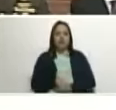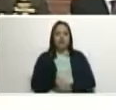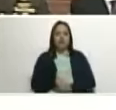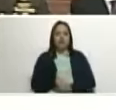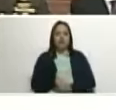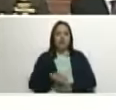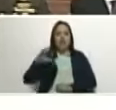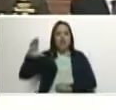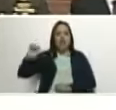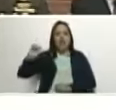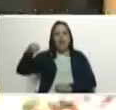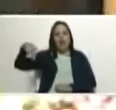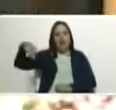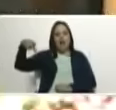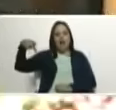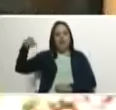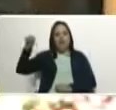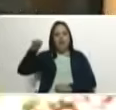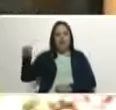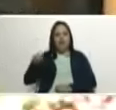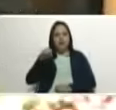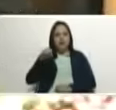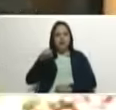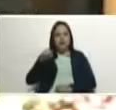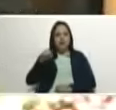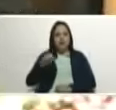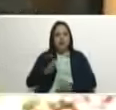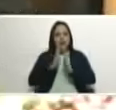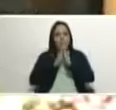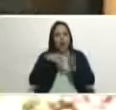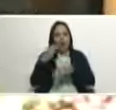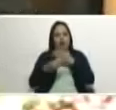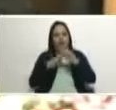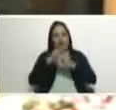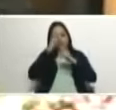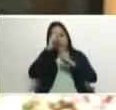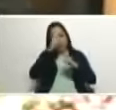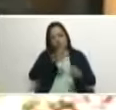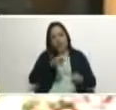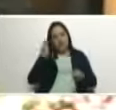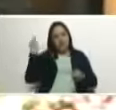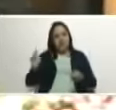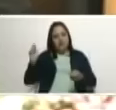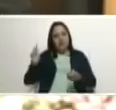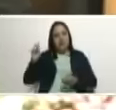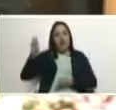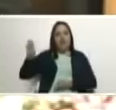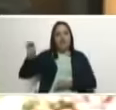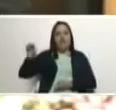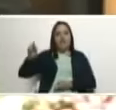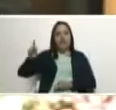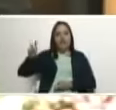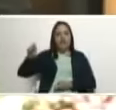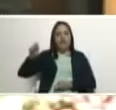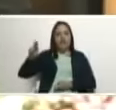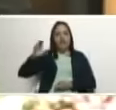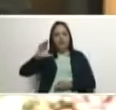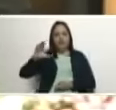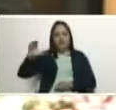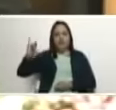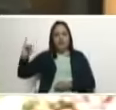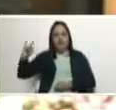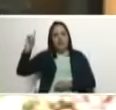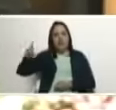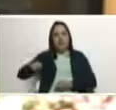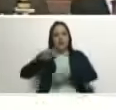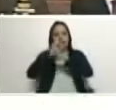Alfonso Campo. Por favor, hágale llegar al diputado Javier Bertucci nuestro feliz año también,